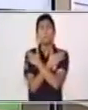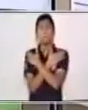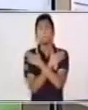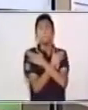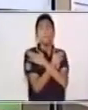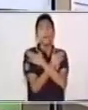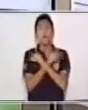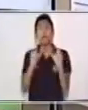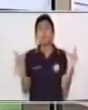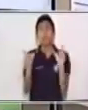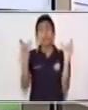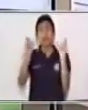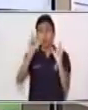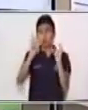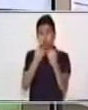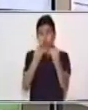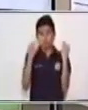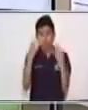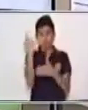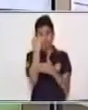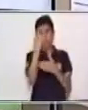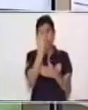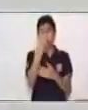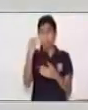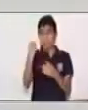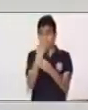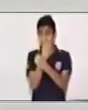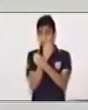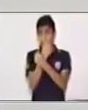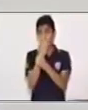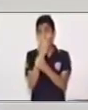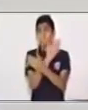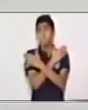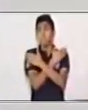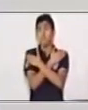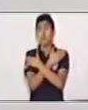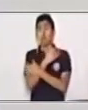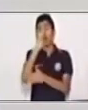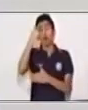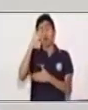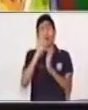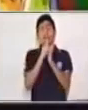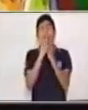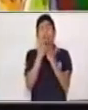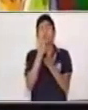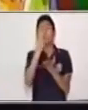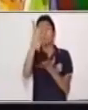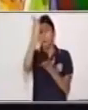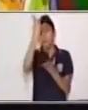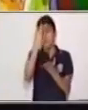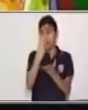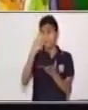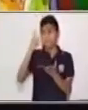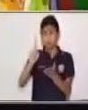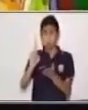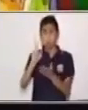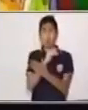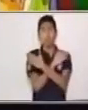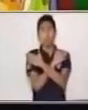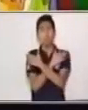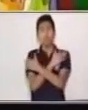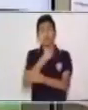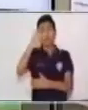conmemorando 2 fechas importantes: el 30 de mayo, Día del Popol Vuh, y el 31, Día de la Constitución Política de